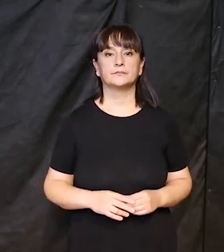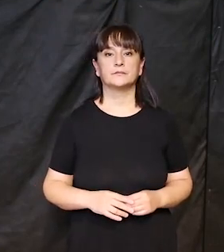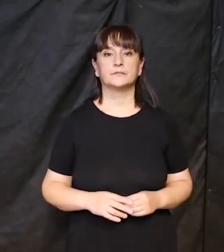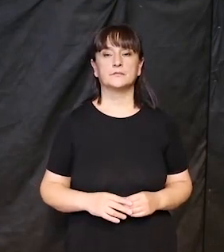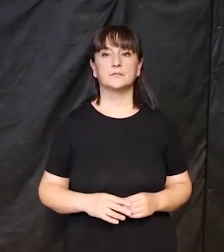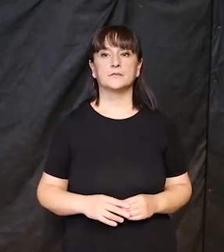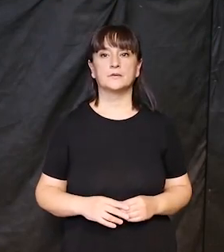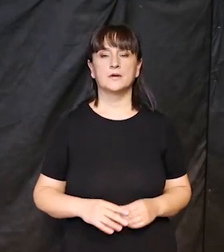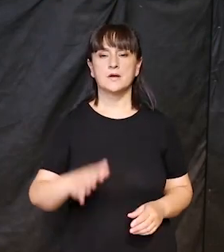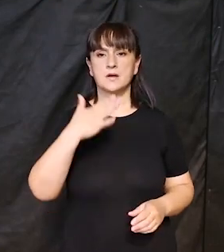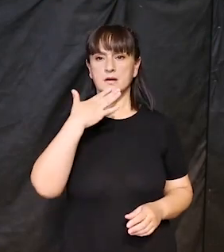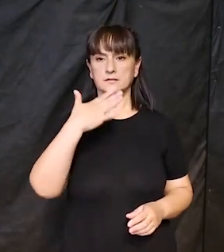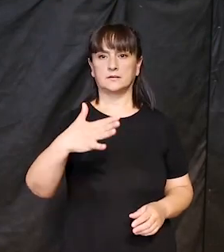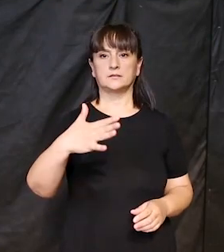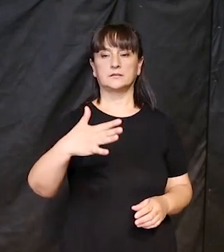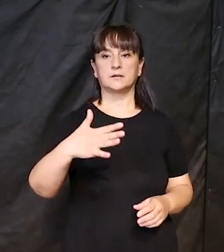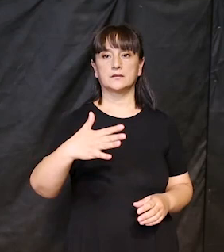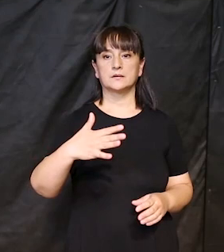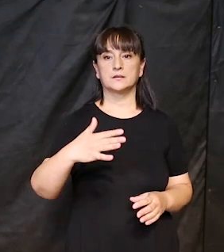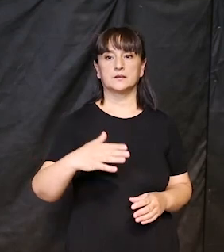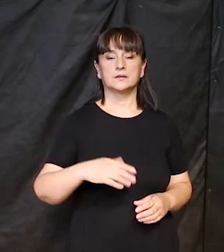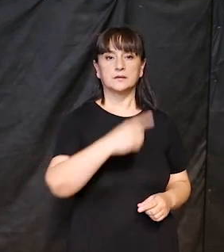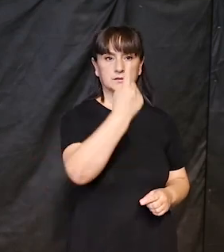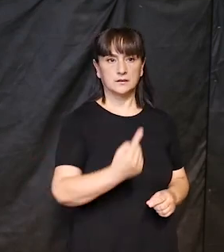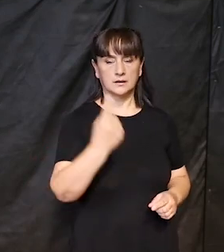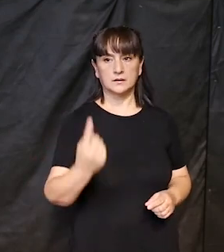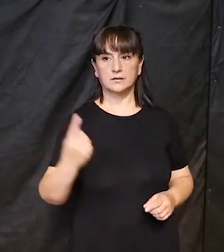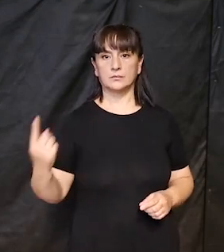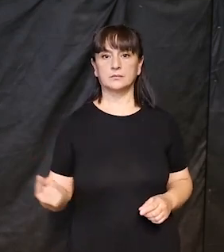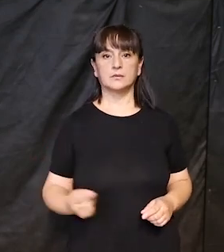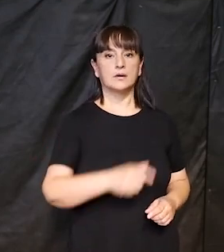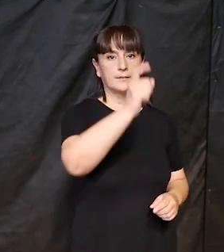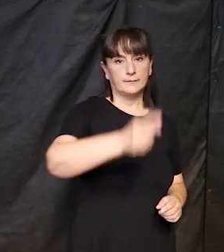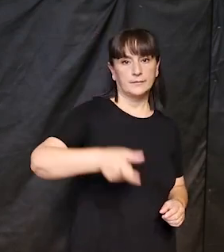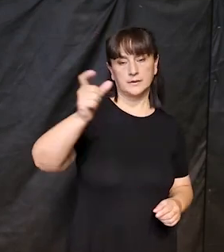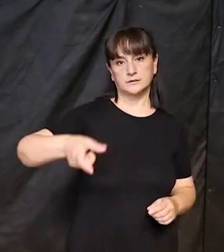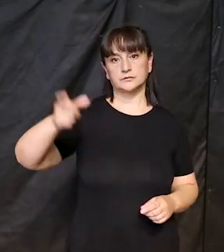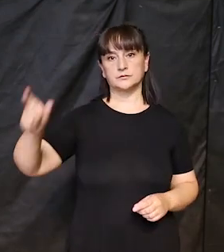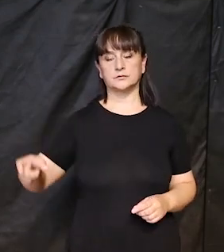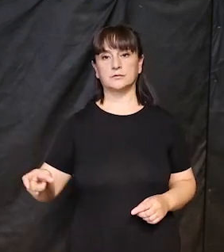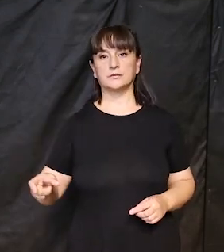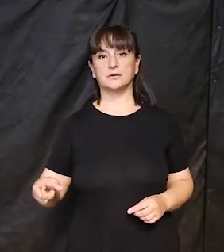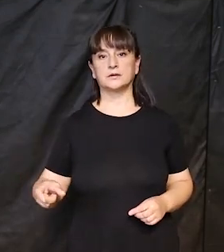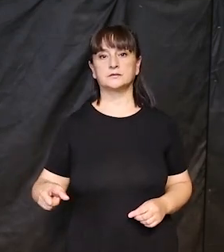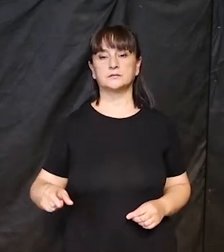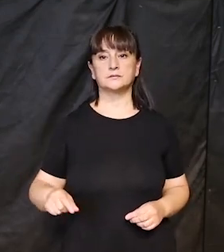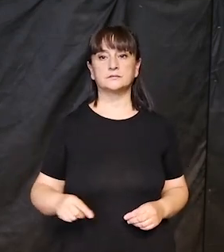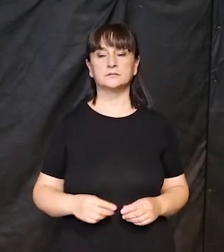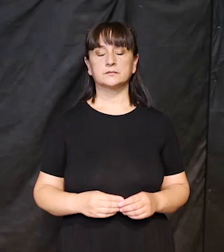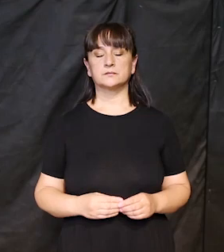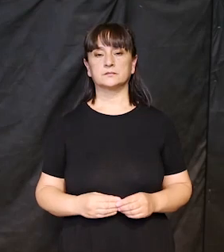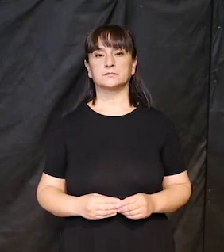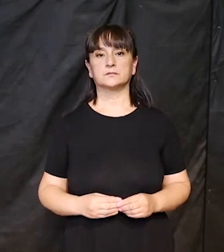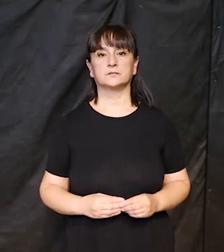movemos también para las personas en las cuales podemos influir para bien porque puede hacer